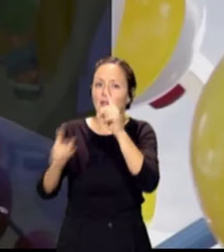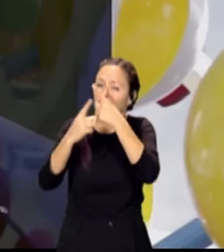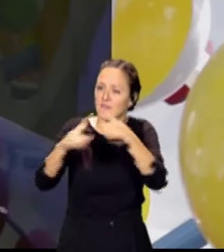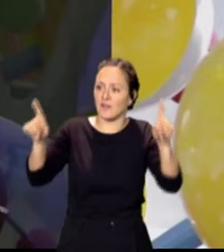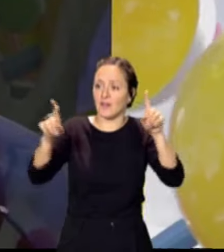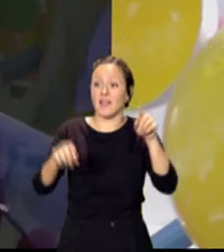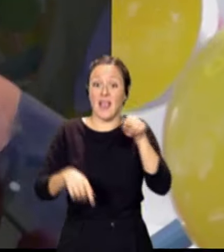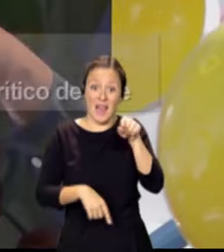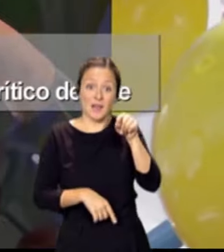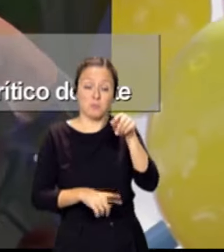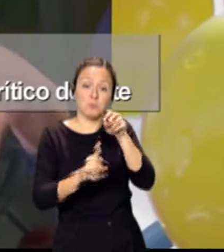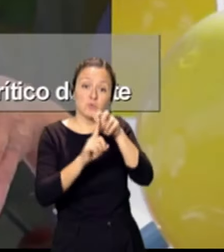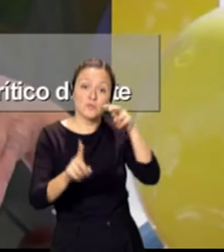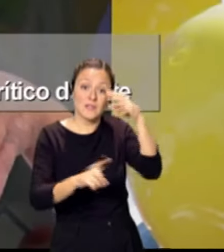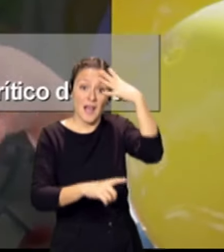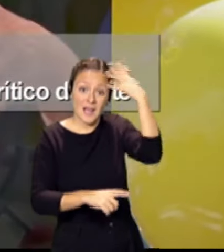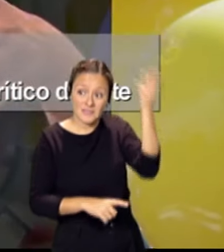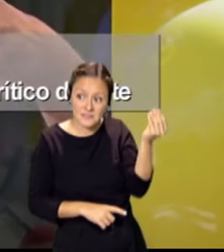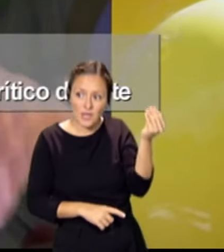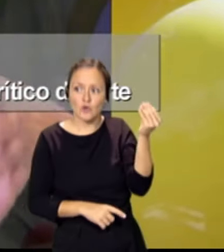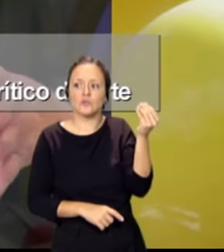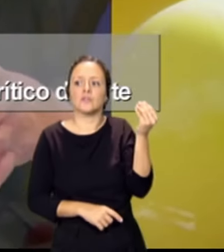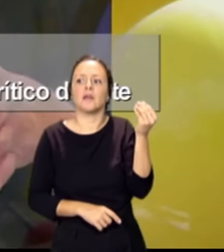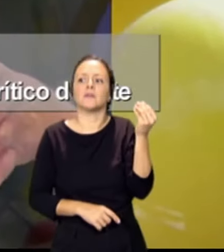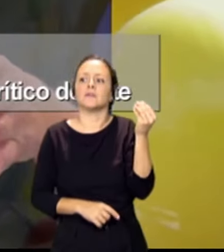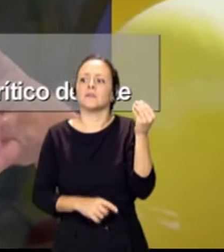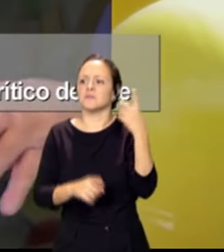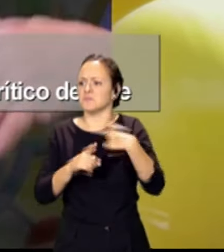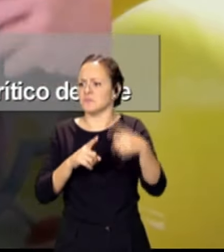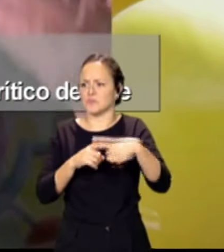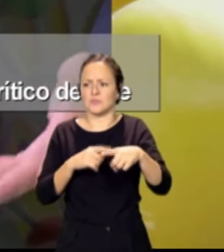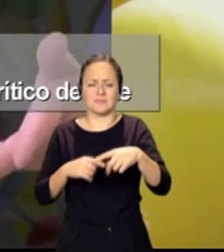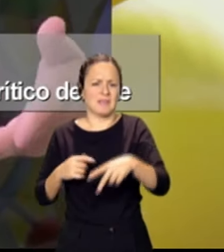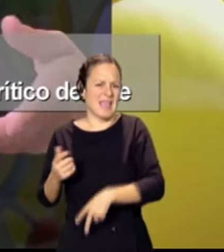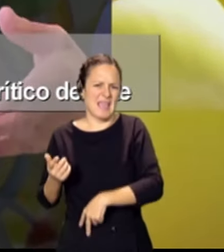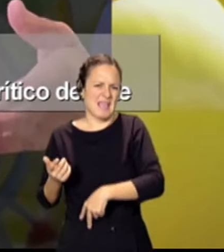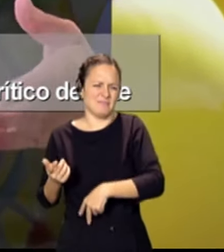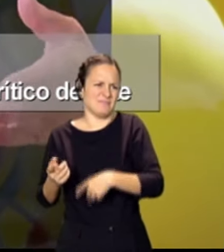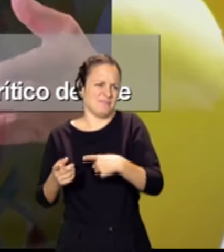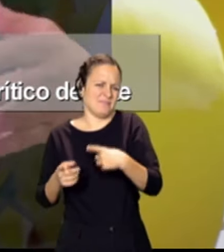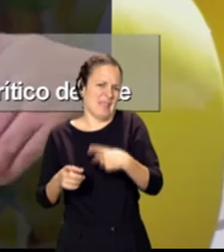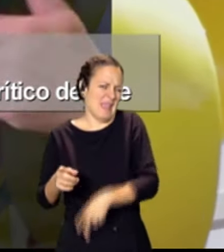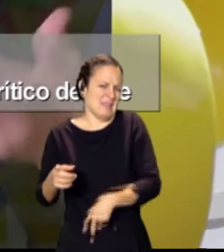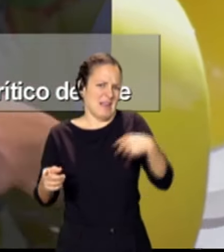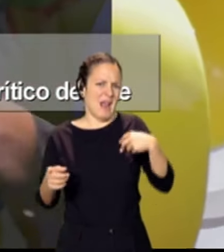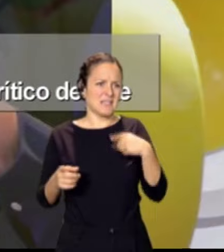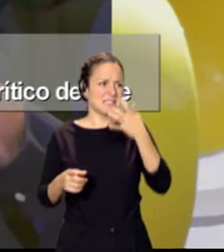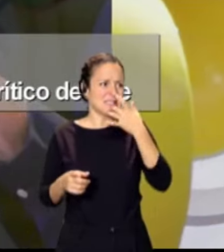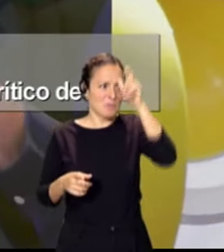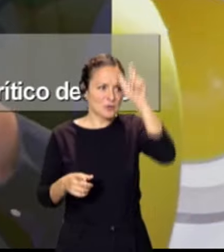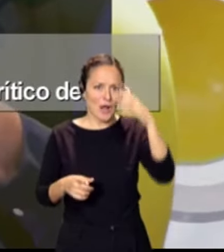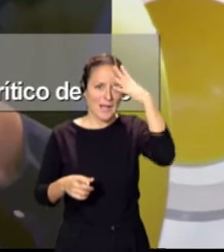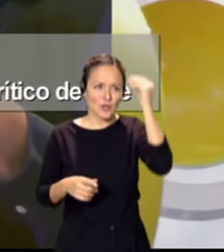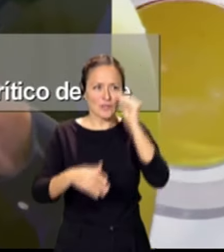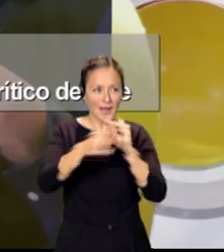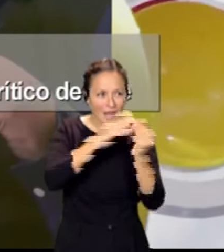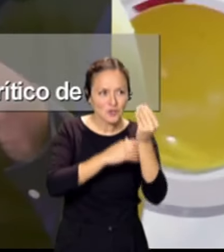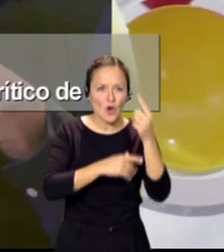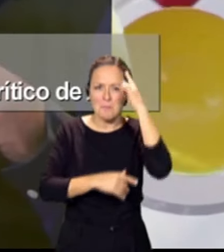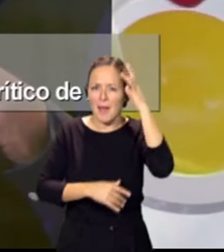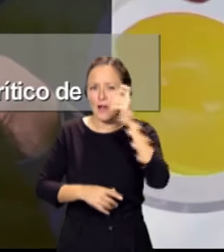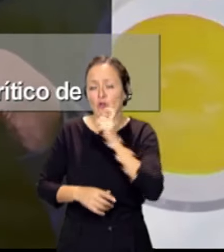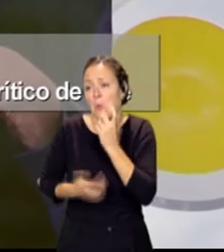eh decía apunta hacia las cuestiones más elementales a la hora de imaginar un lanzarote y lo hace a través de una visión